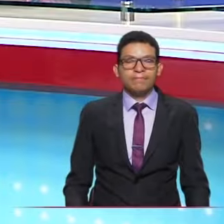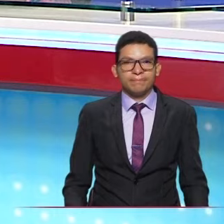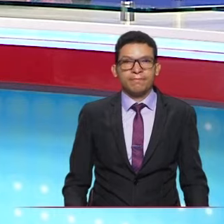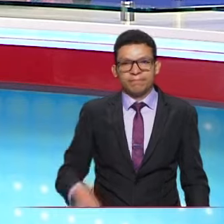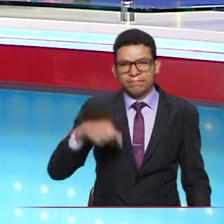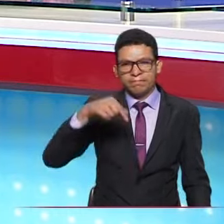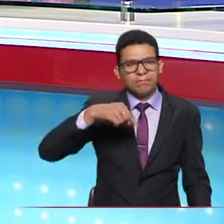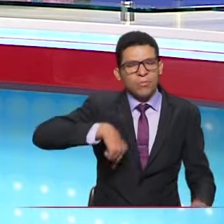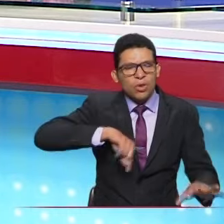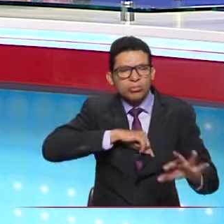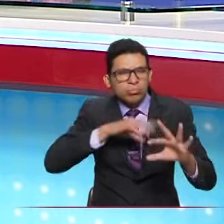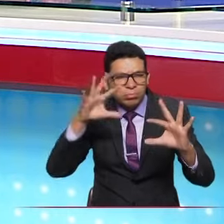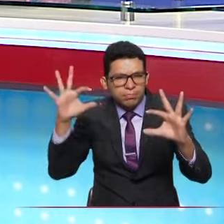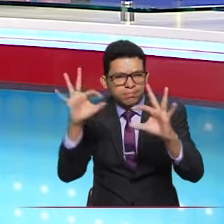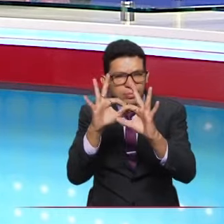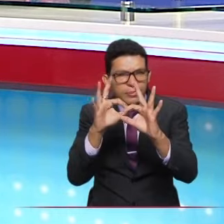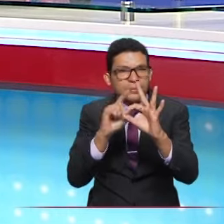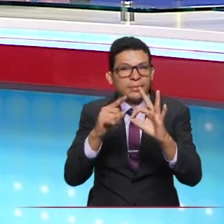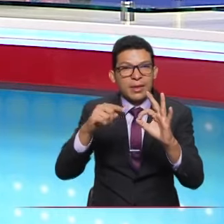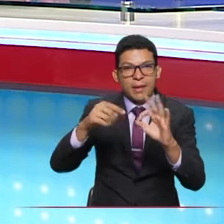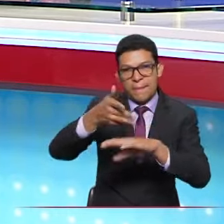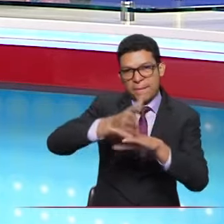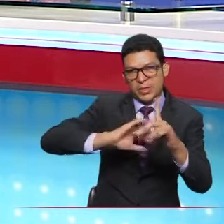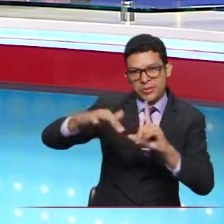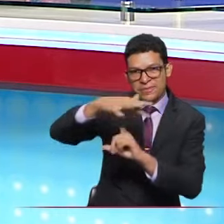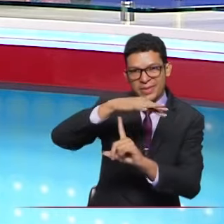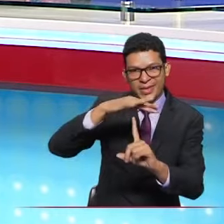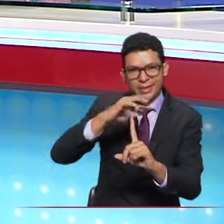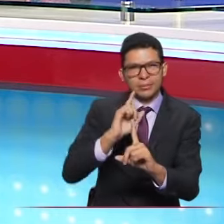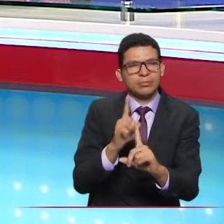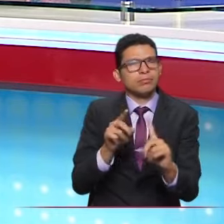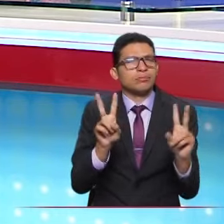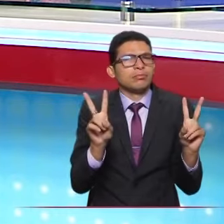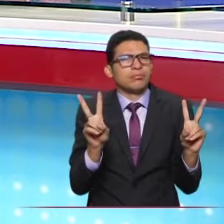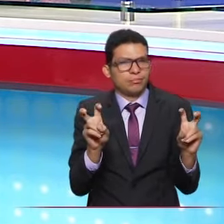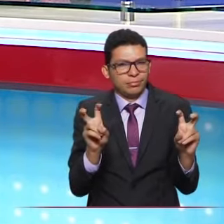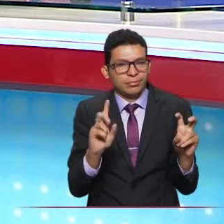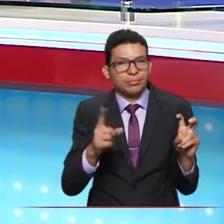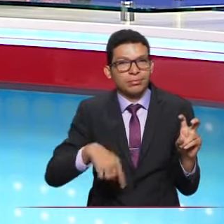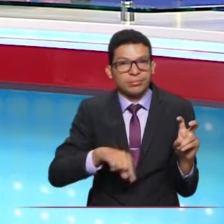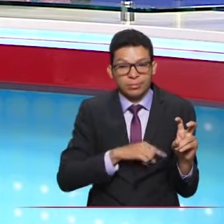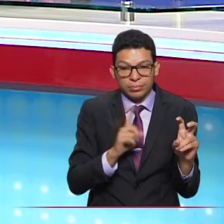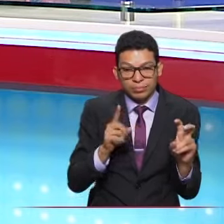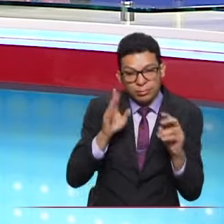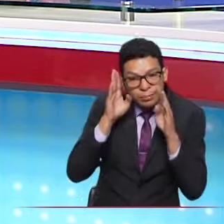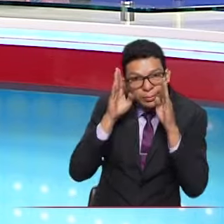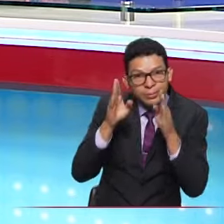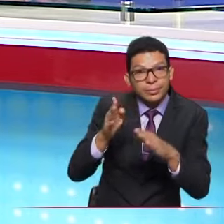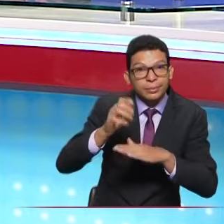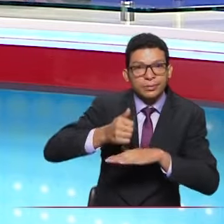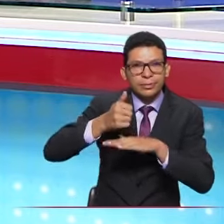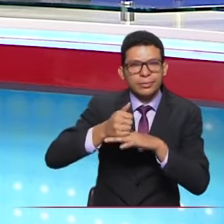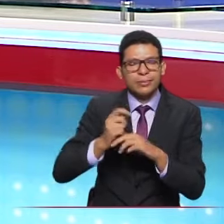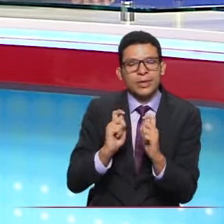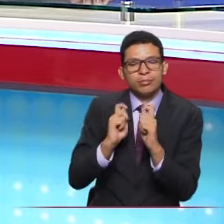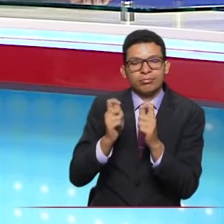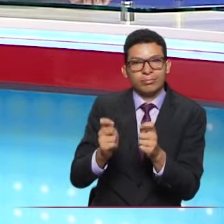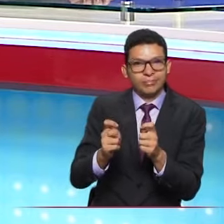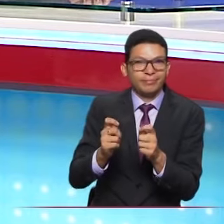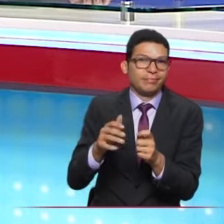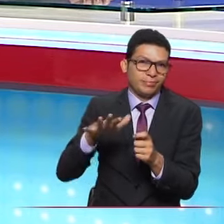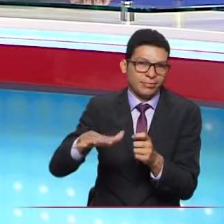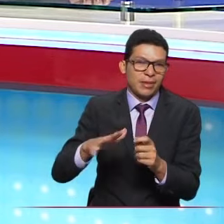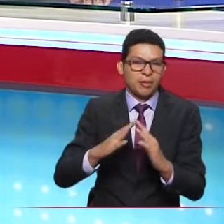Hoy le ponemos el foco al medio ambiente, Estefanía, un tema que concentra la atención de las autoridades tras la designación de Cali